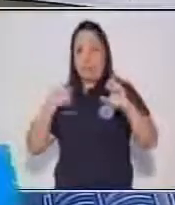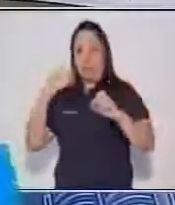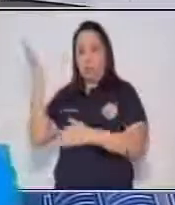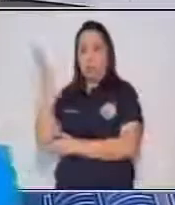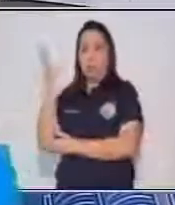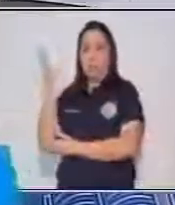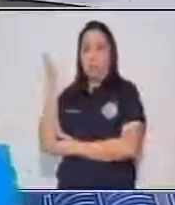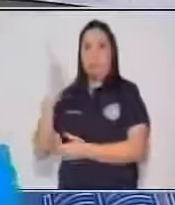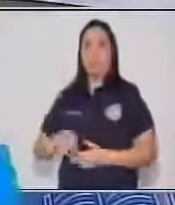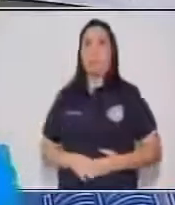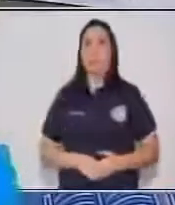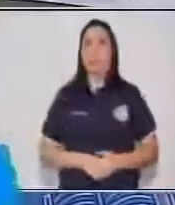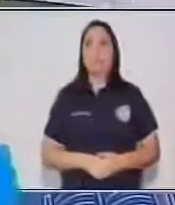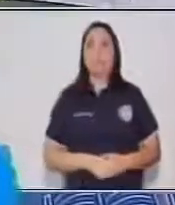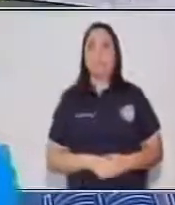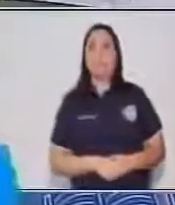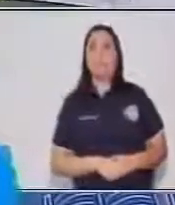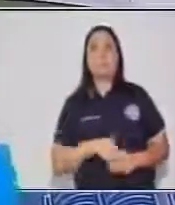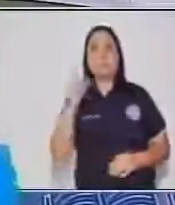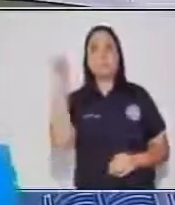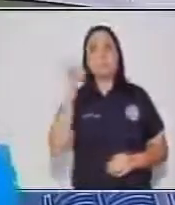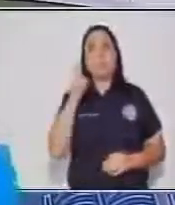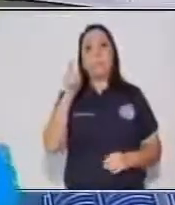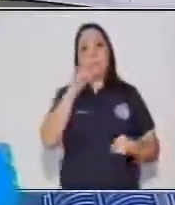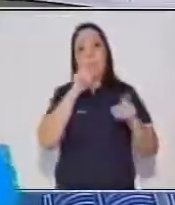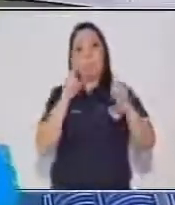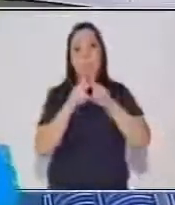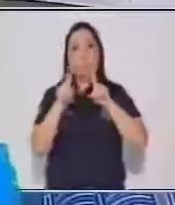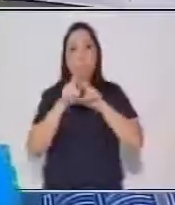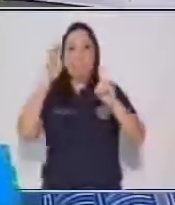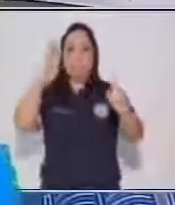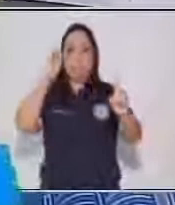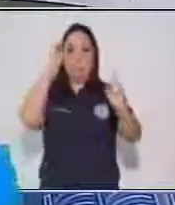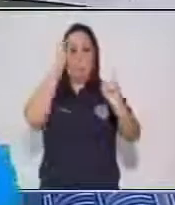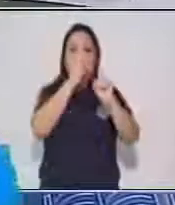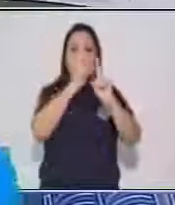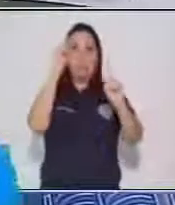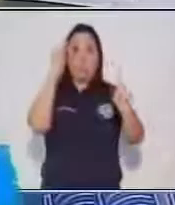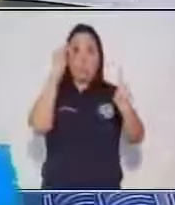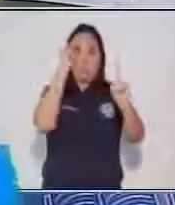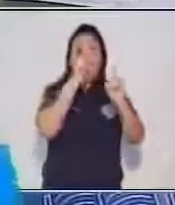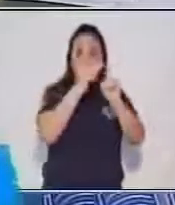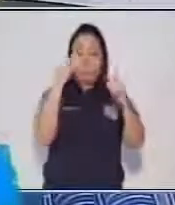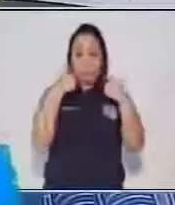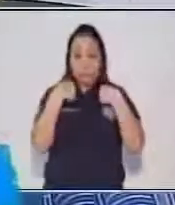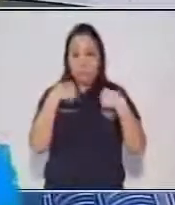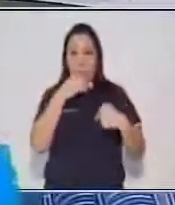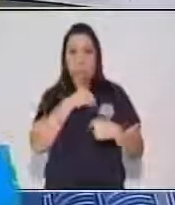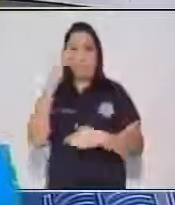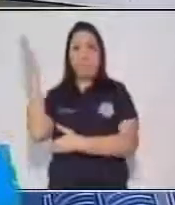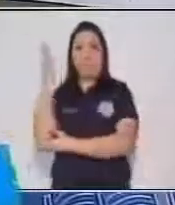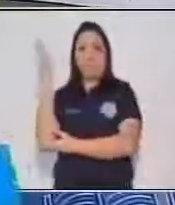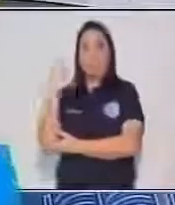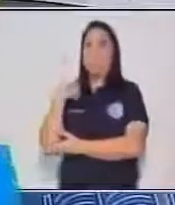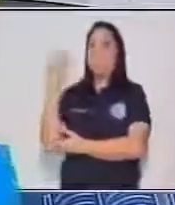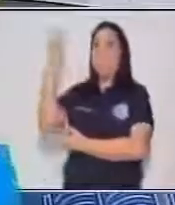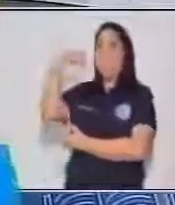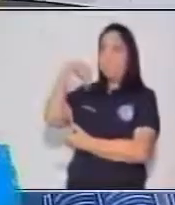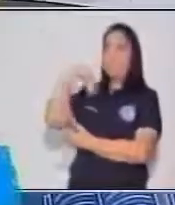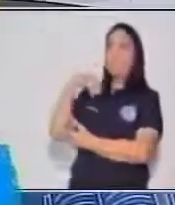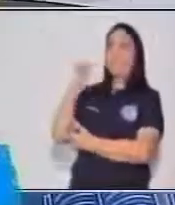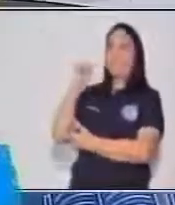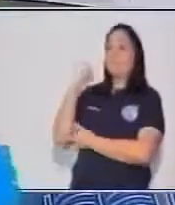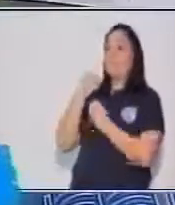exponiéndole tu tema, ¿sí? Debes de plantearte objetivos, qué es lo que tú buscas con tu exposición, qué es lo que quieres que la